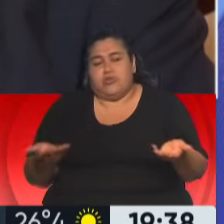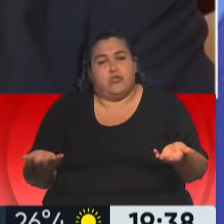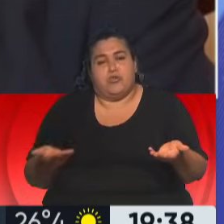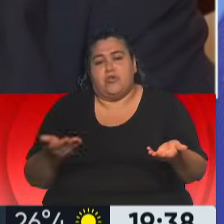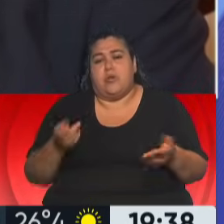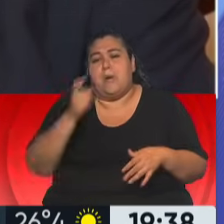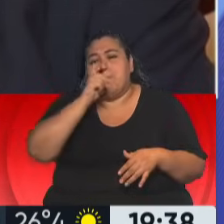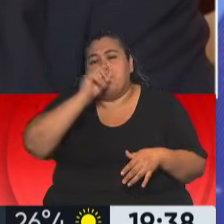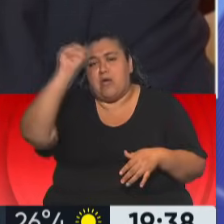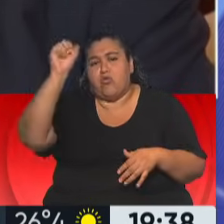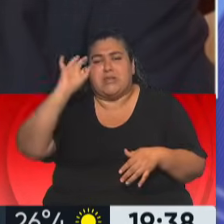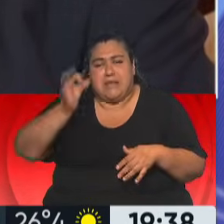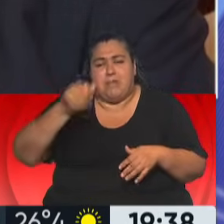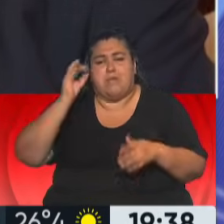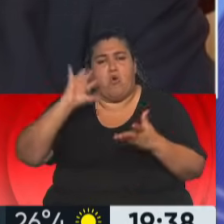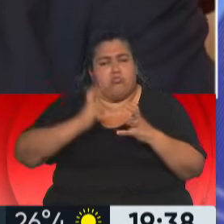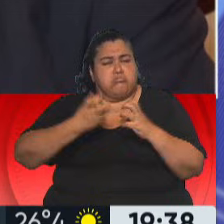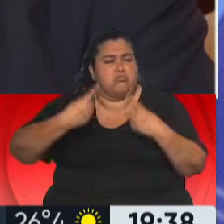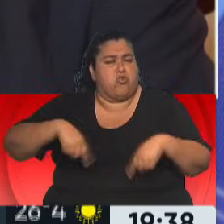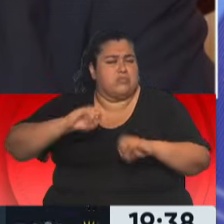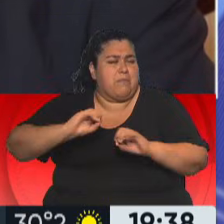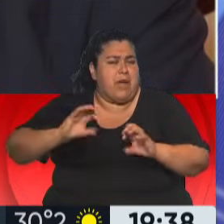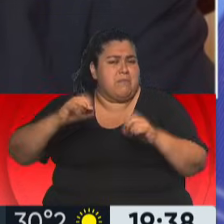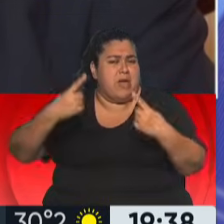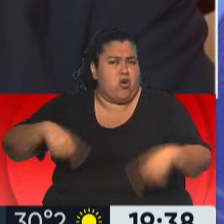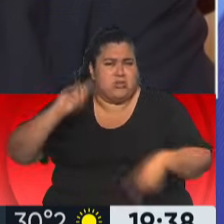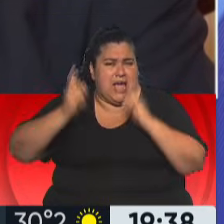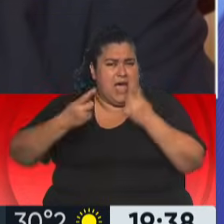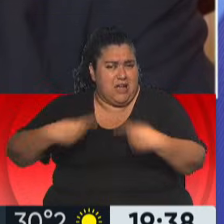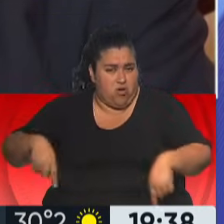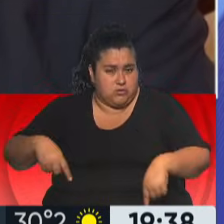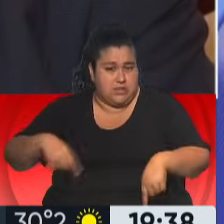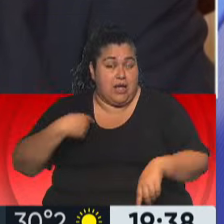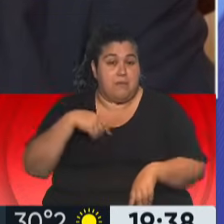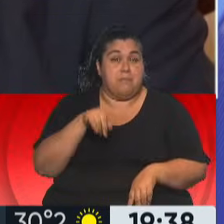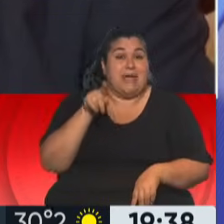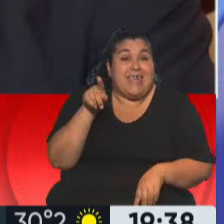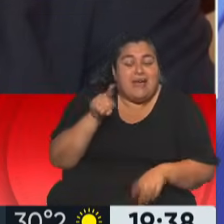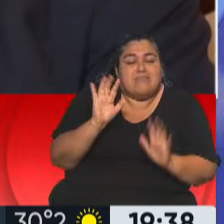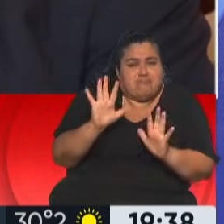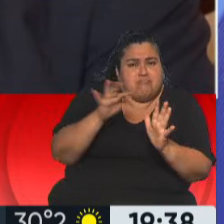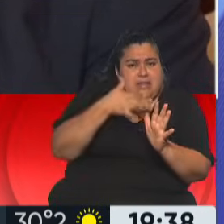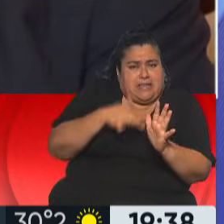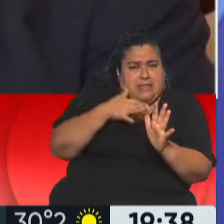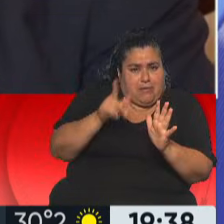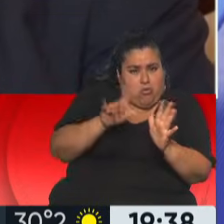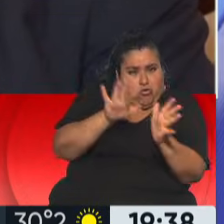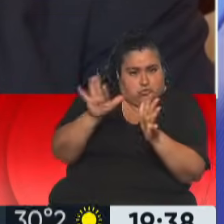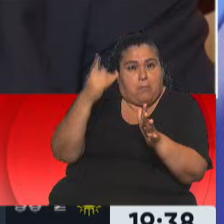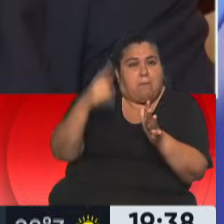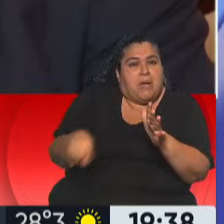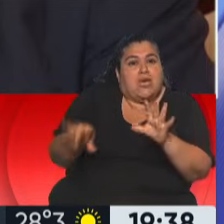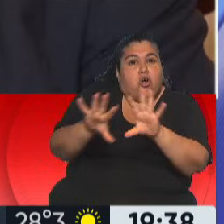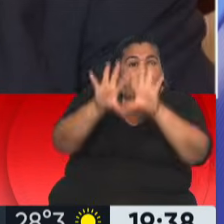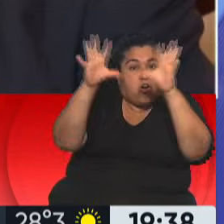Maduro es un dictador o todas las cosas que uno pueda decir, lo cierto es que deja un precedente muy negativo, es decir, un mundo en donde ya no imperan